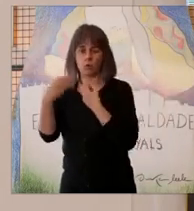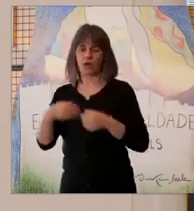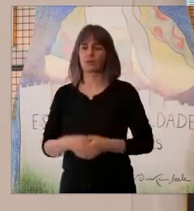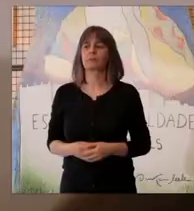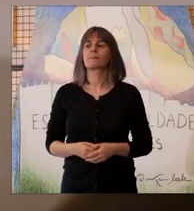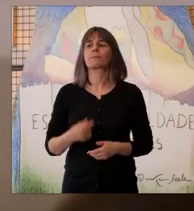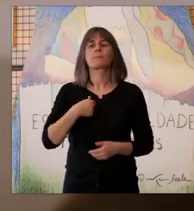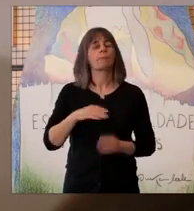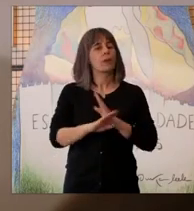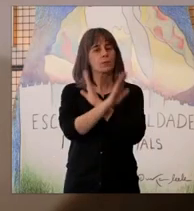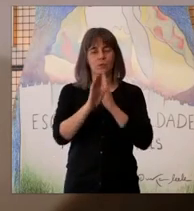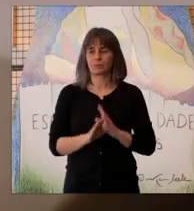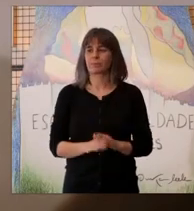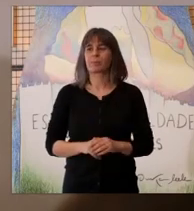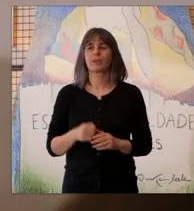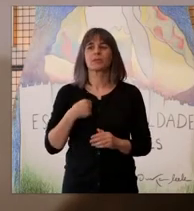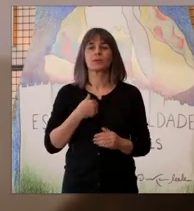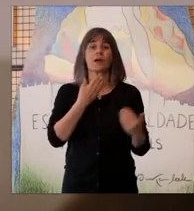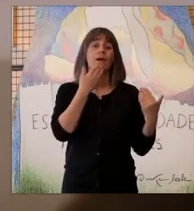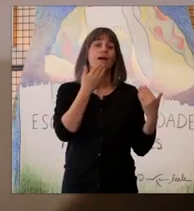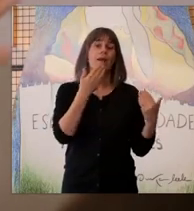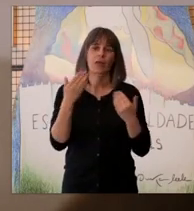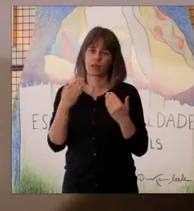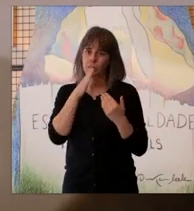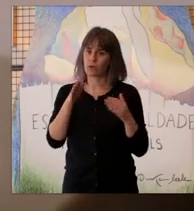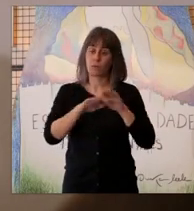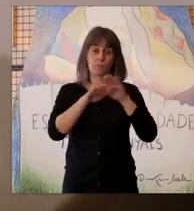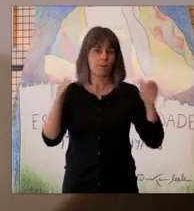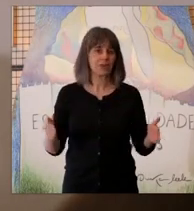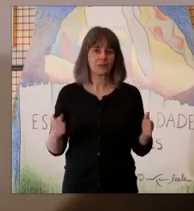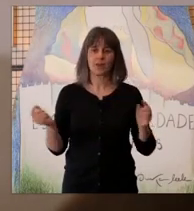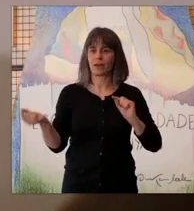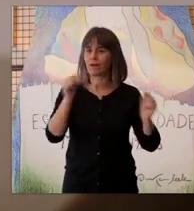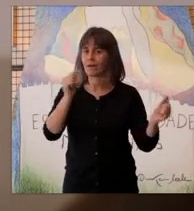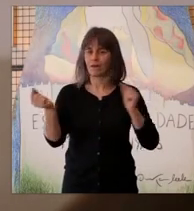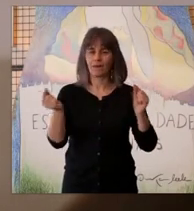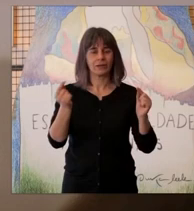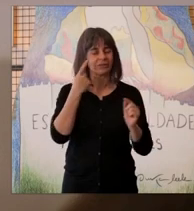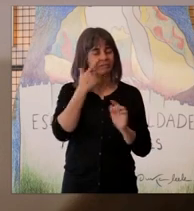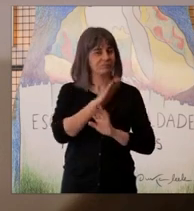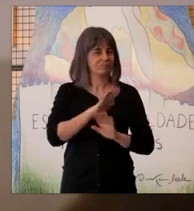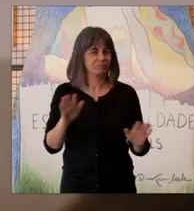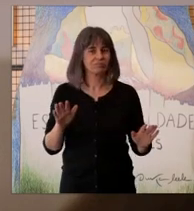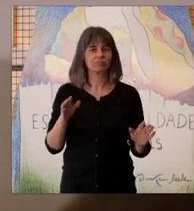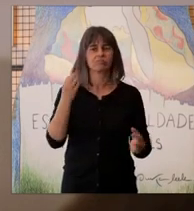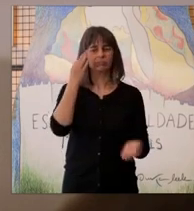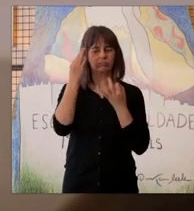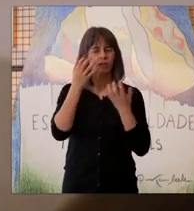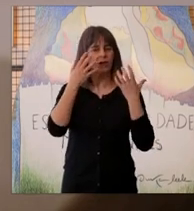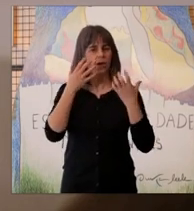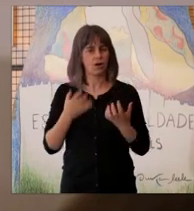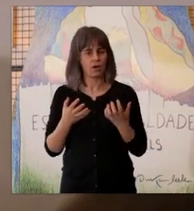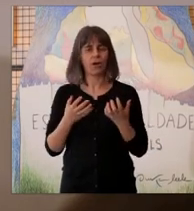las gracias por una mesa extraordinaria llena de rigor y nada ideas llena de